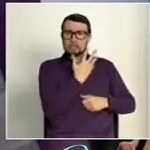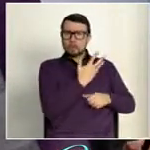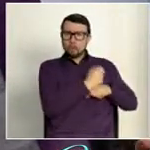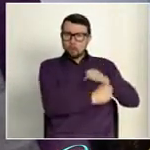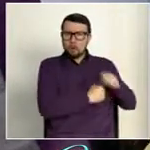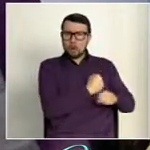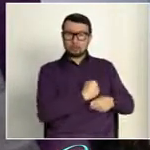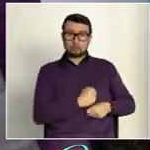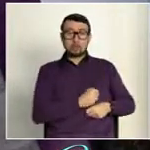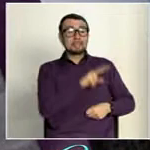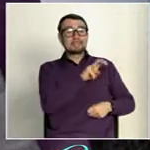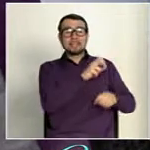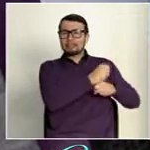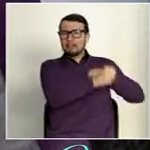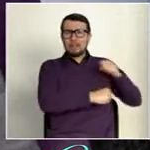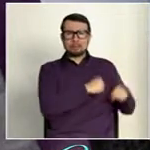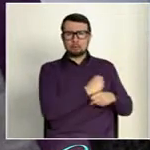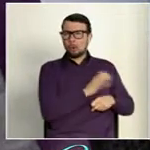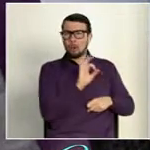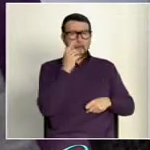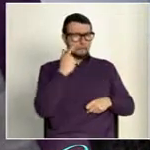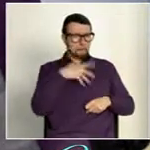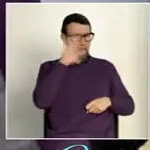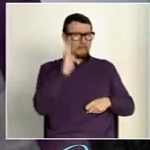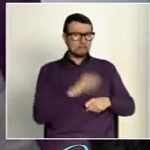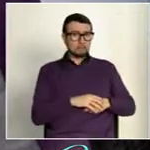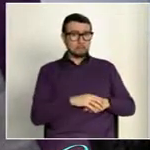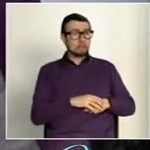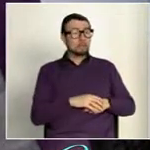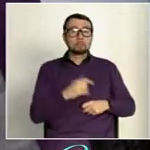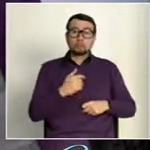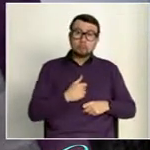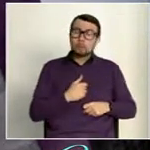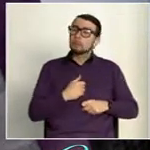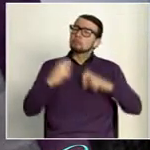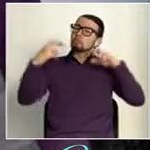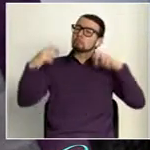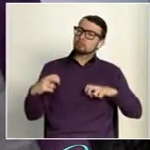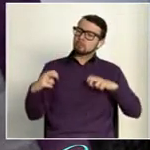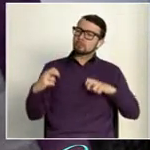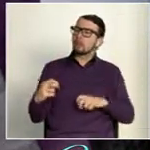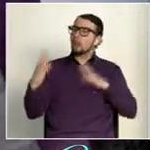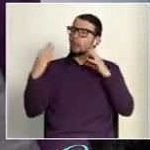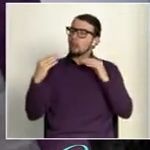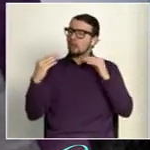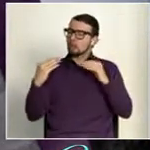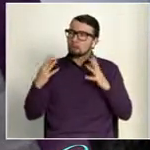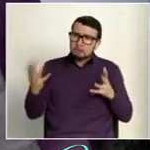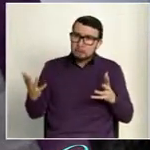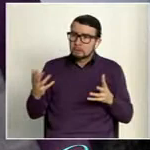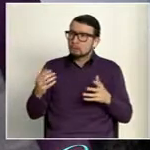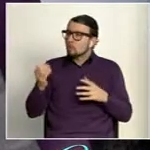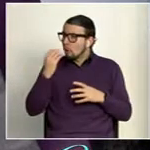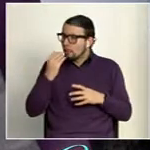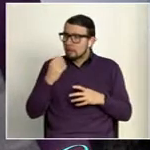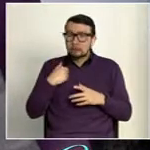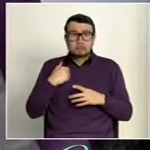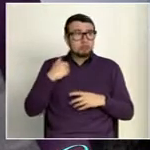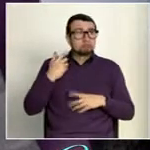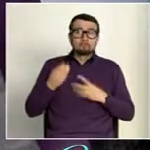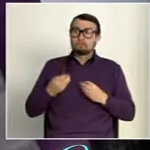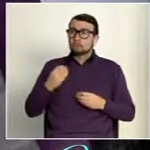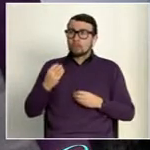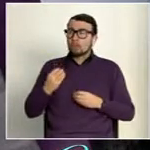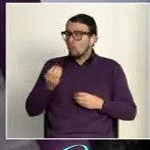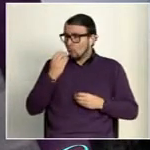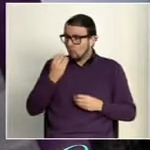5, 6, 7 y hasta más años y me siente a tratar a un paciente y no sepa qué decirle qué comer. Coma